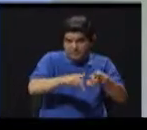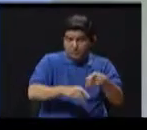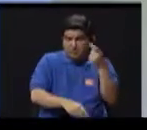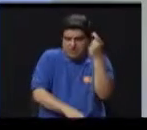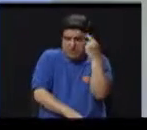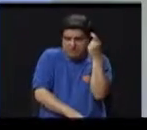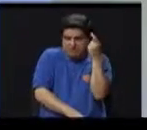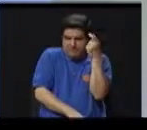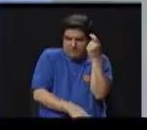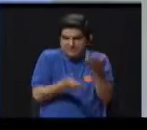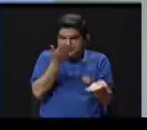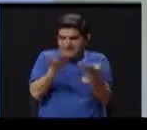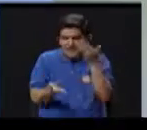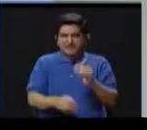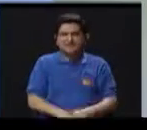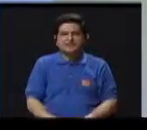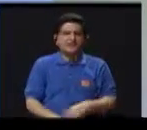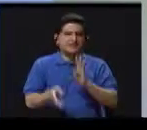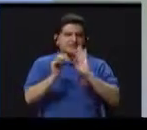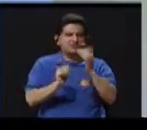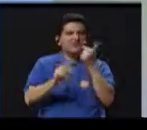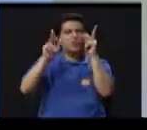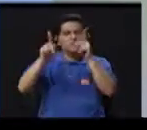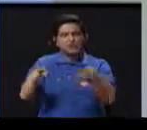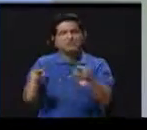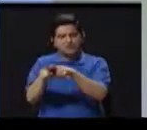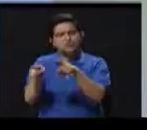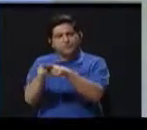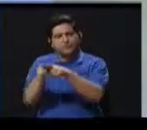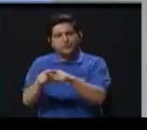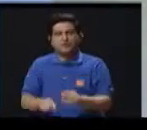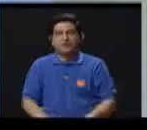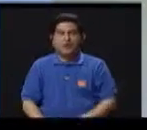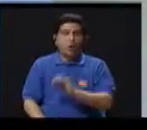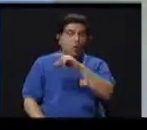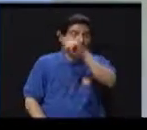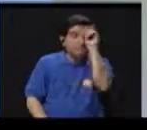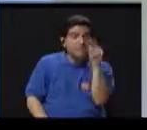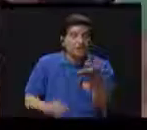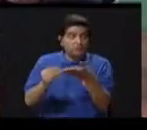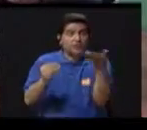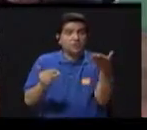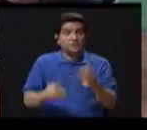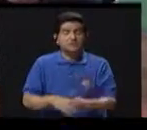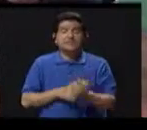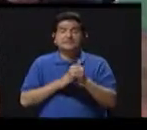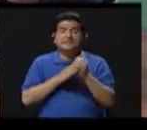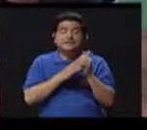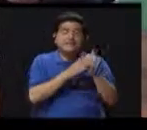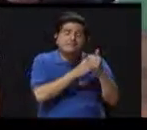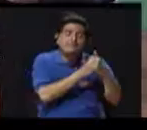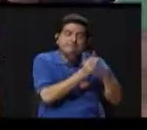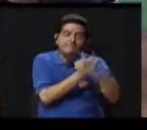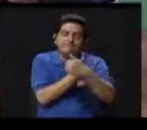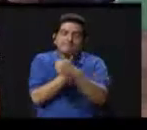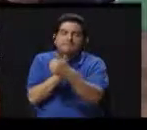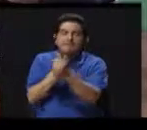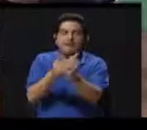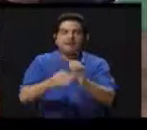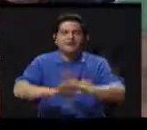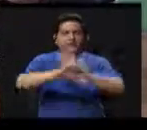ok, ¿qué les parece si tal vez deberían hablar con tal también? ¿Qué les parece preguntarles tal cosa? Son guías